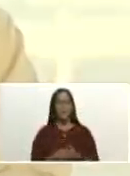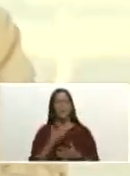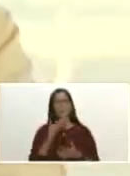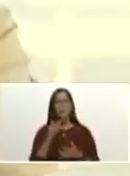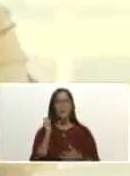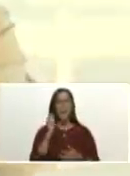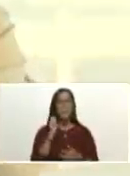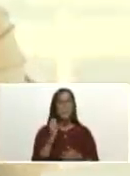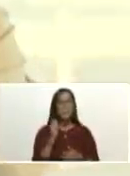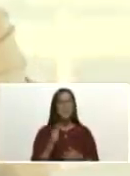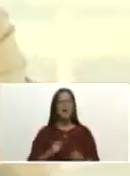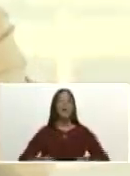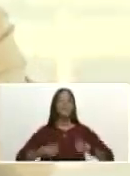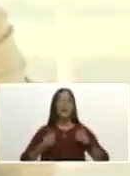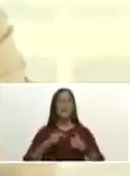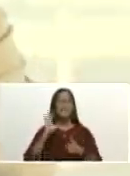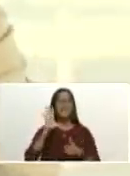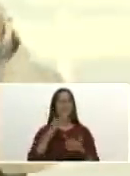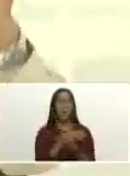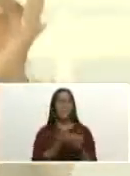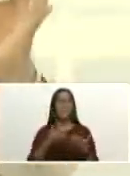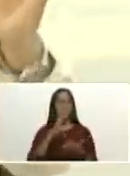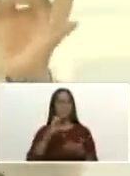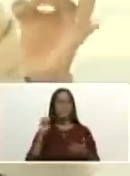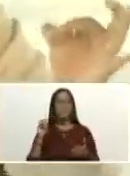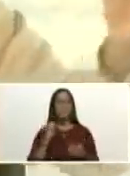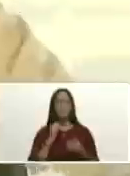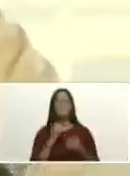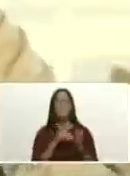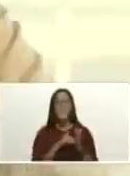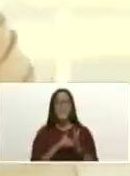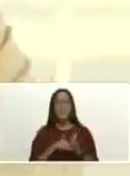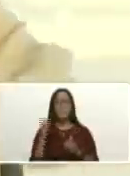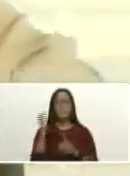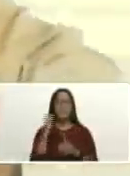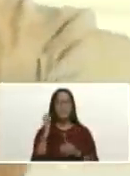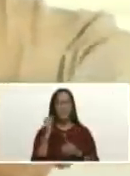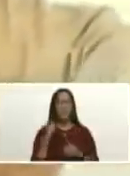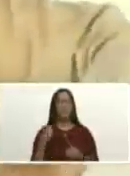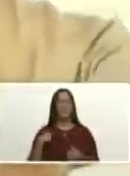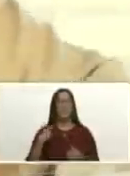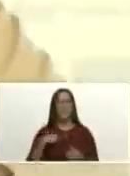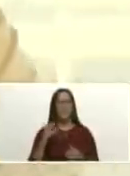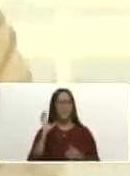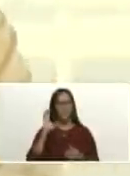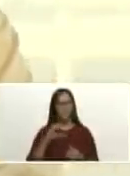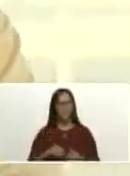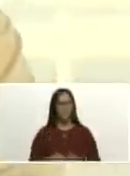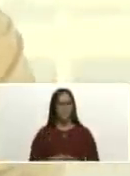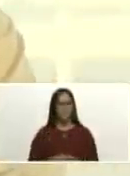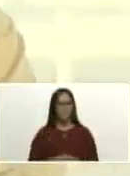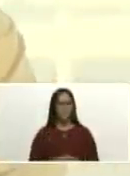pensión a más de 5.400.000 pensionados y pensionadas que tenemos en el país.